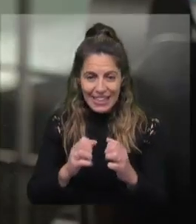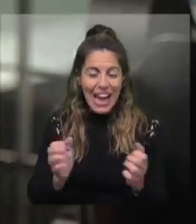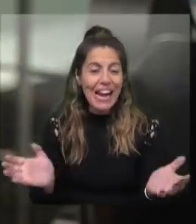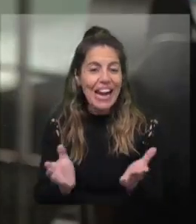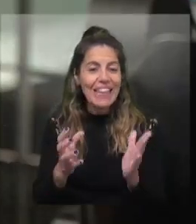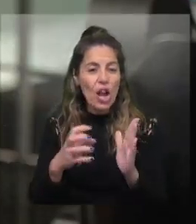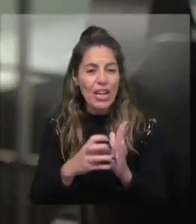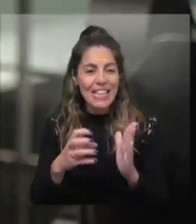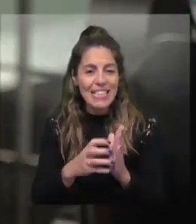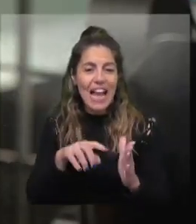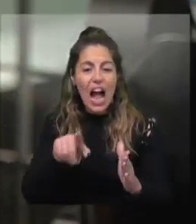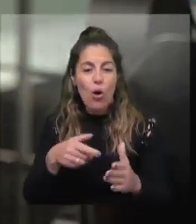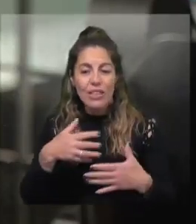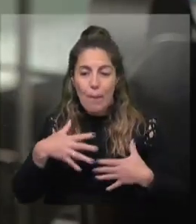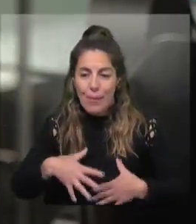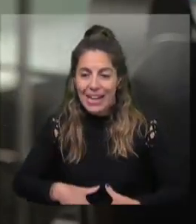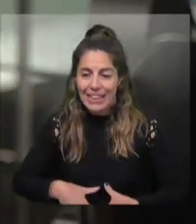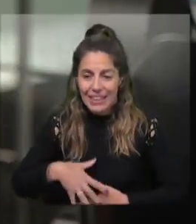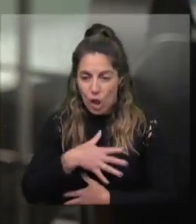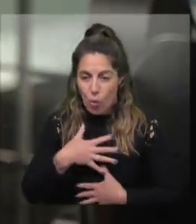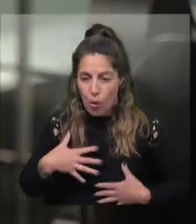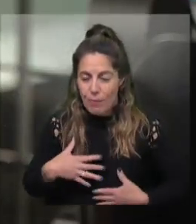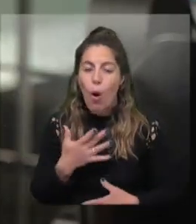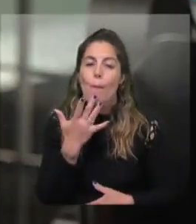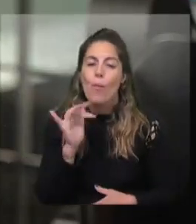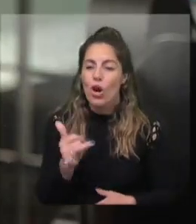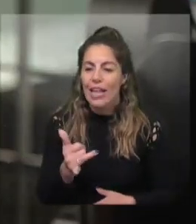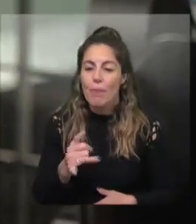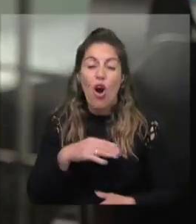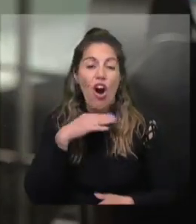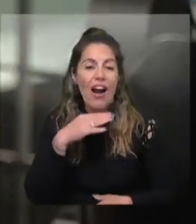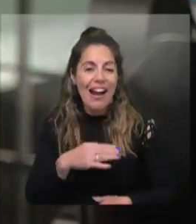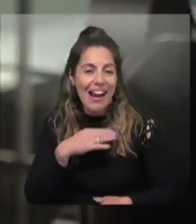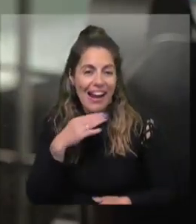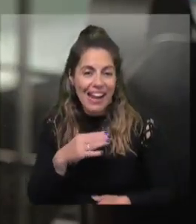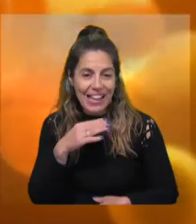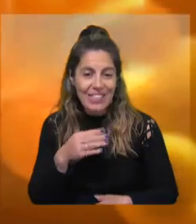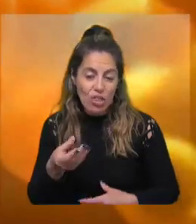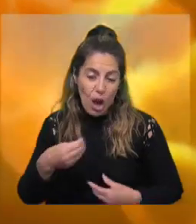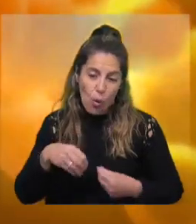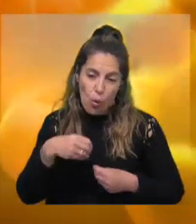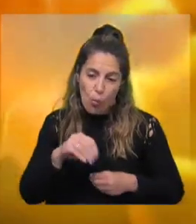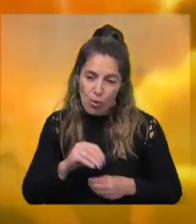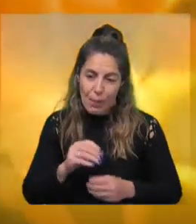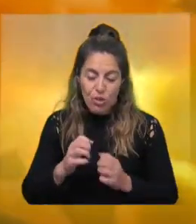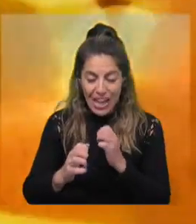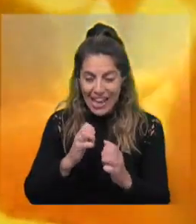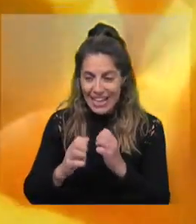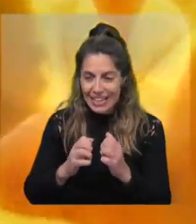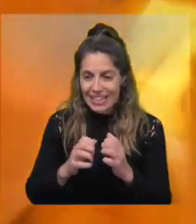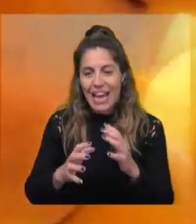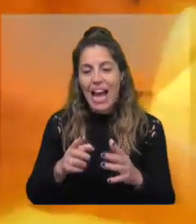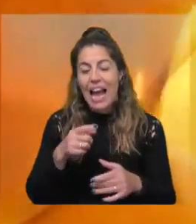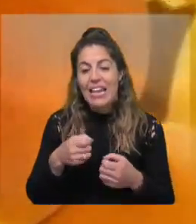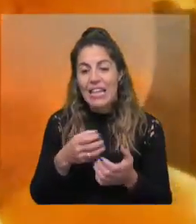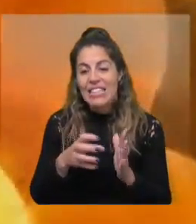señal hacia otras partes de nuestro organismo, como es, por ejemplo, la grasa, que es donde acumulamos el exceso de energía. Hay señales que van a